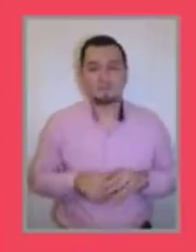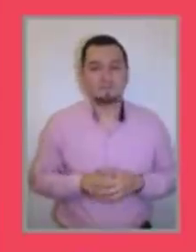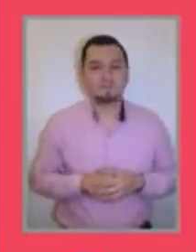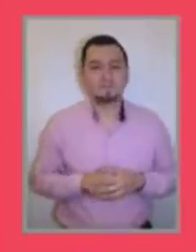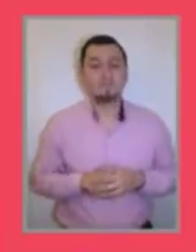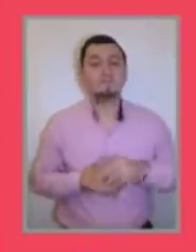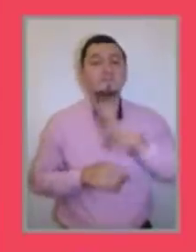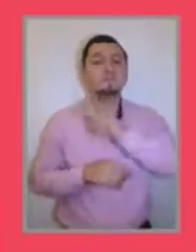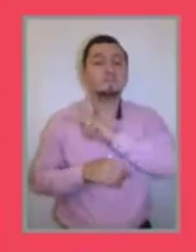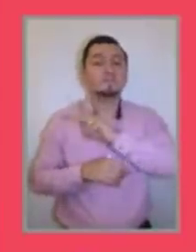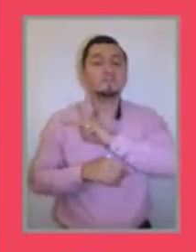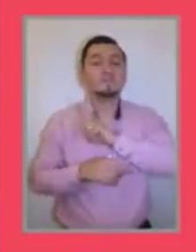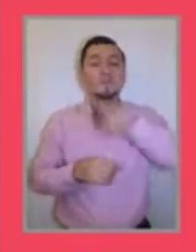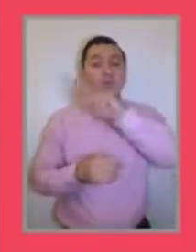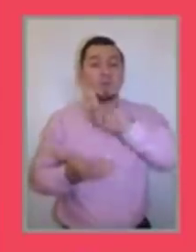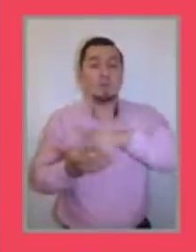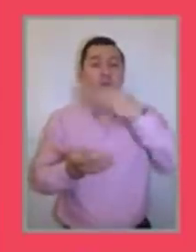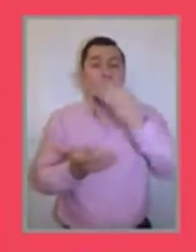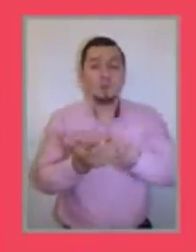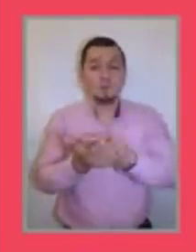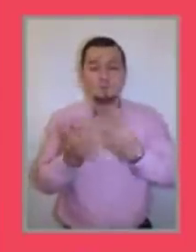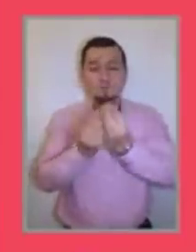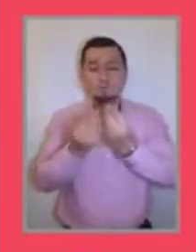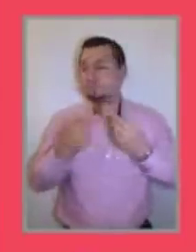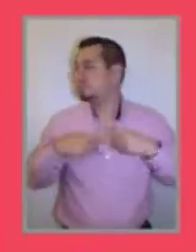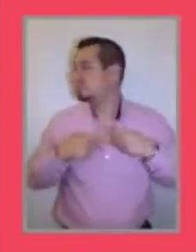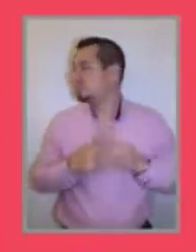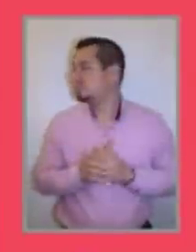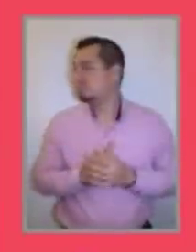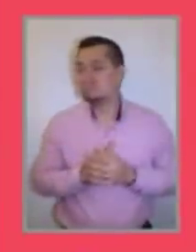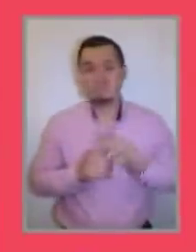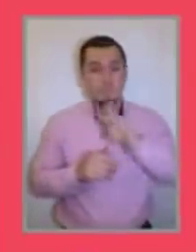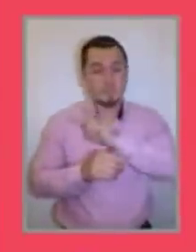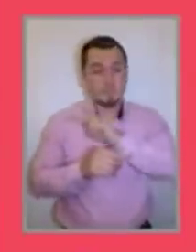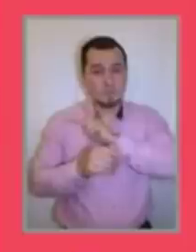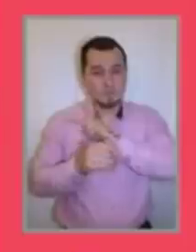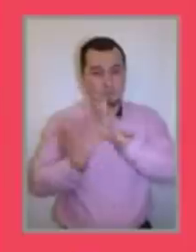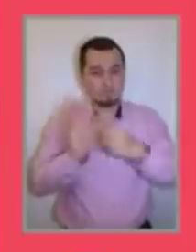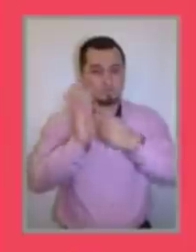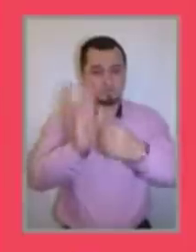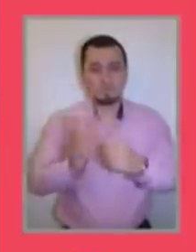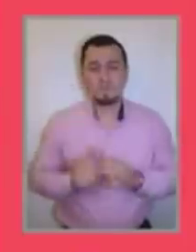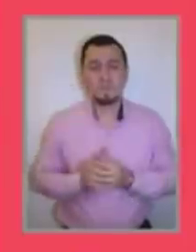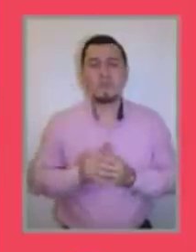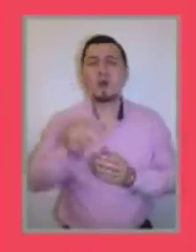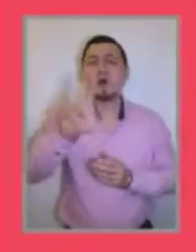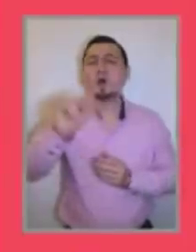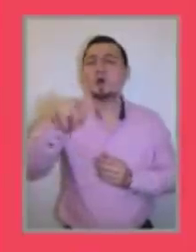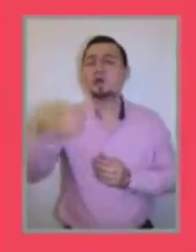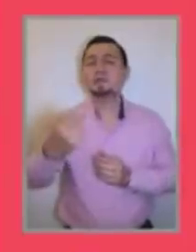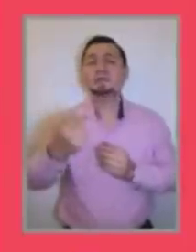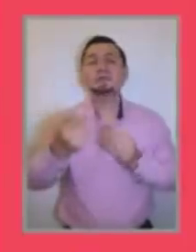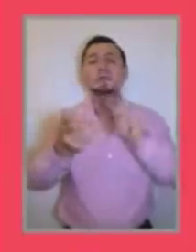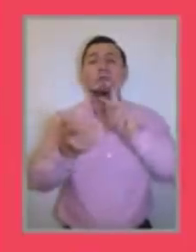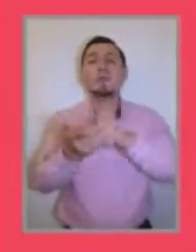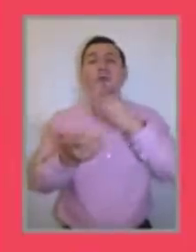que la propuesta metodológica, el protocolo que hoy vamos a presentar, no es una